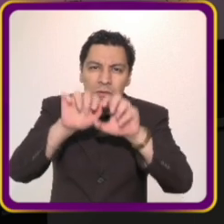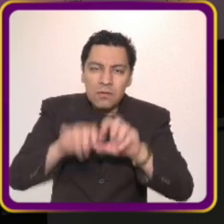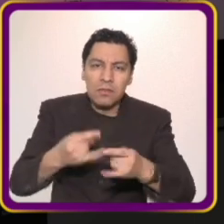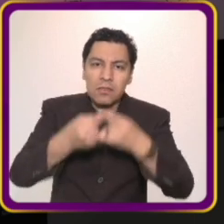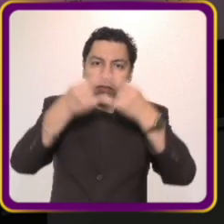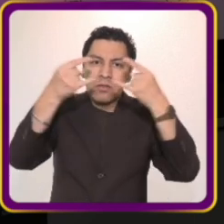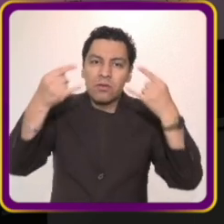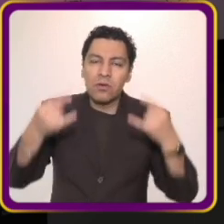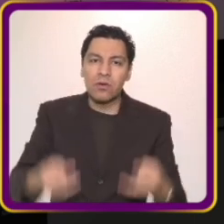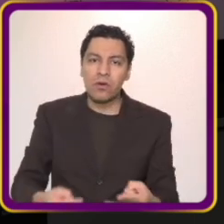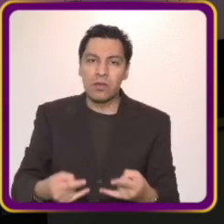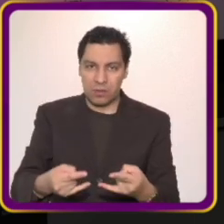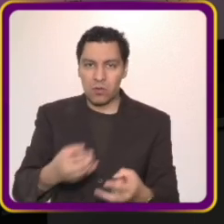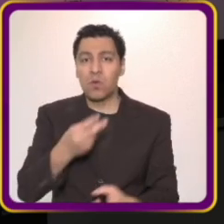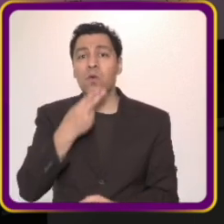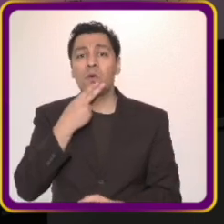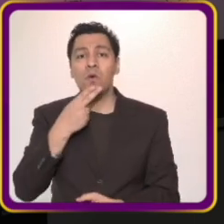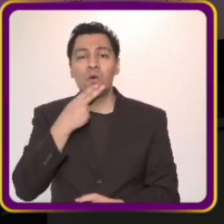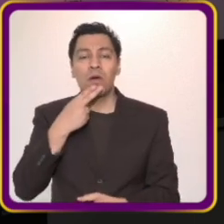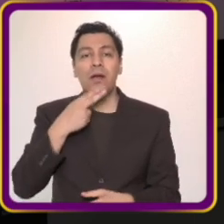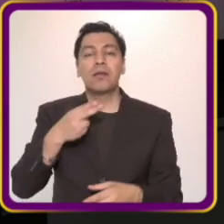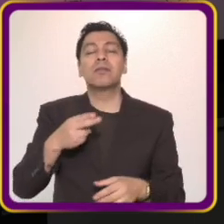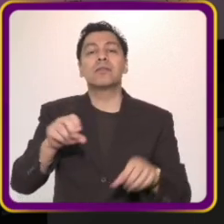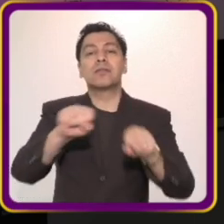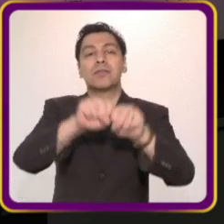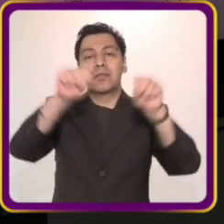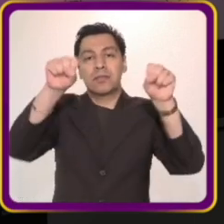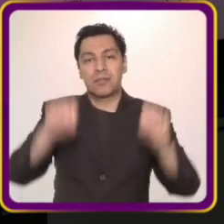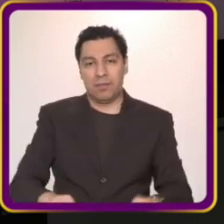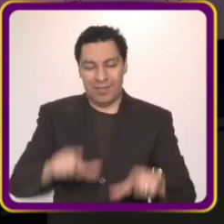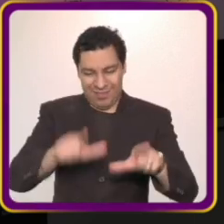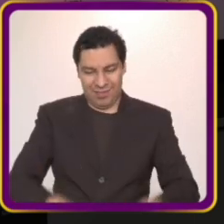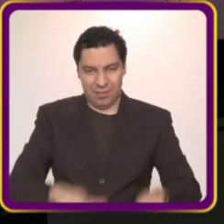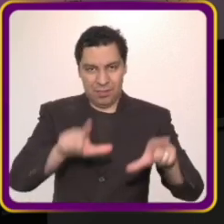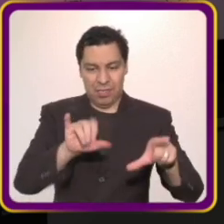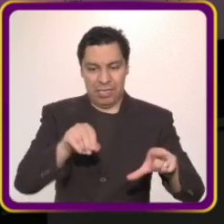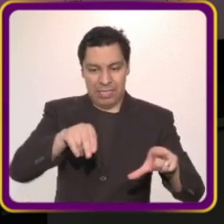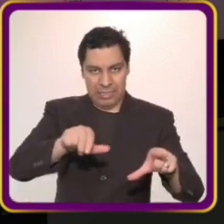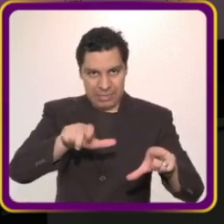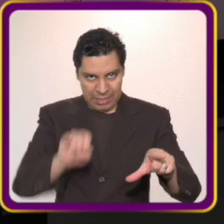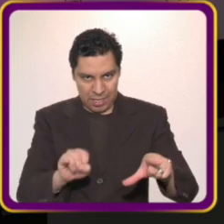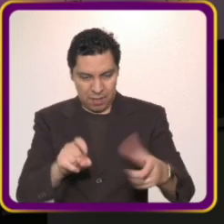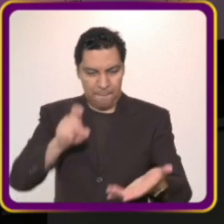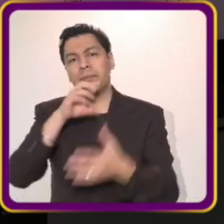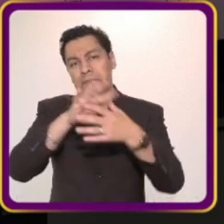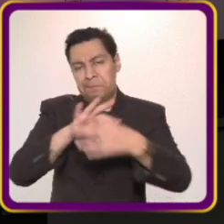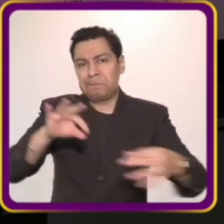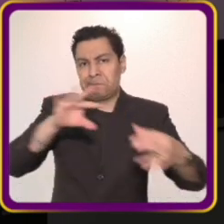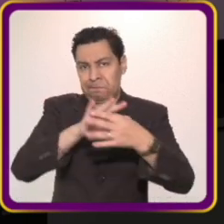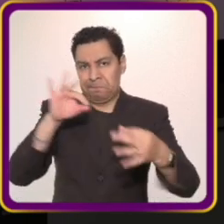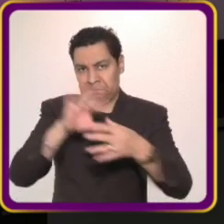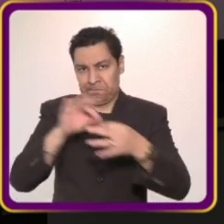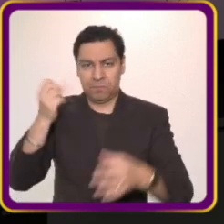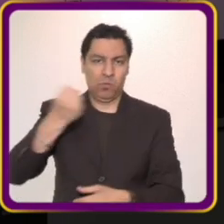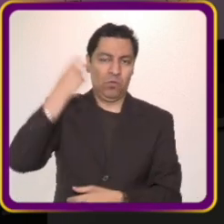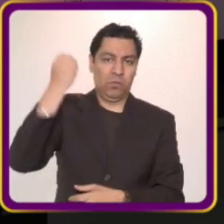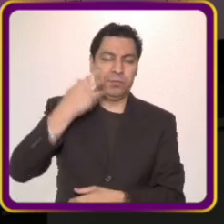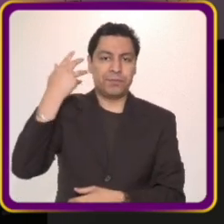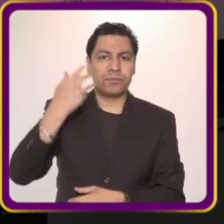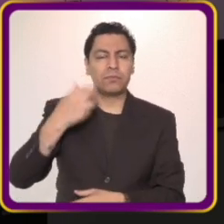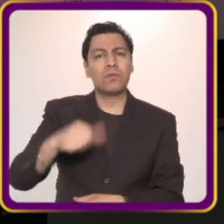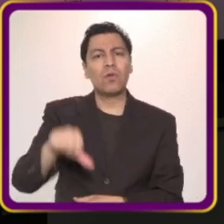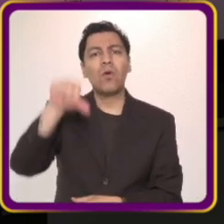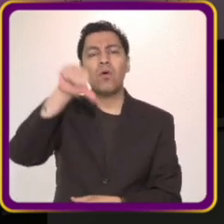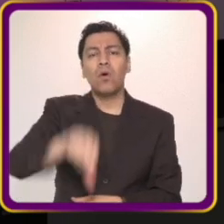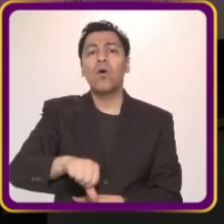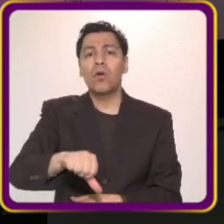historias usando la Plataforma Nacional de Transparencia, usando el acceso a la información en este país. No se concibe